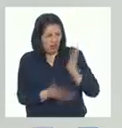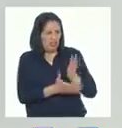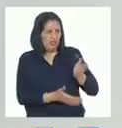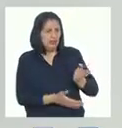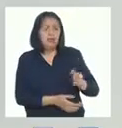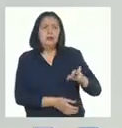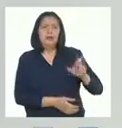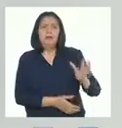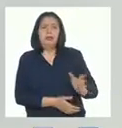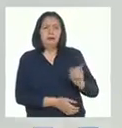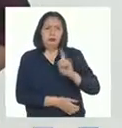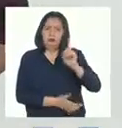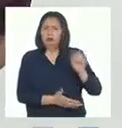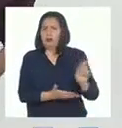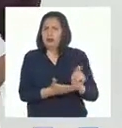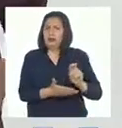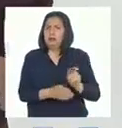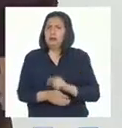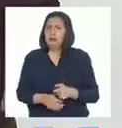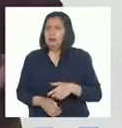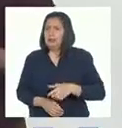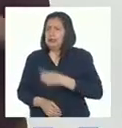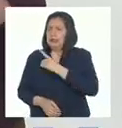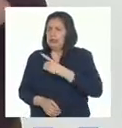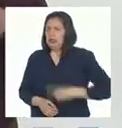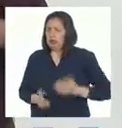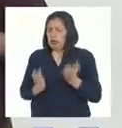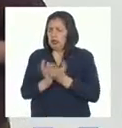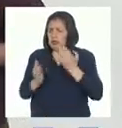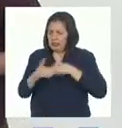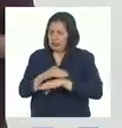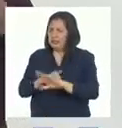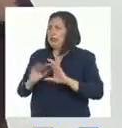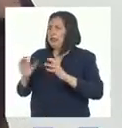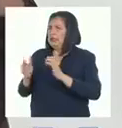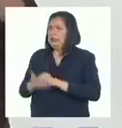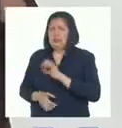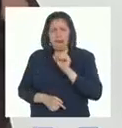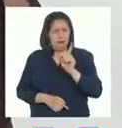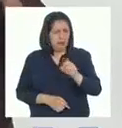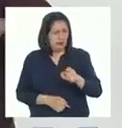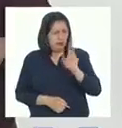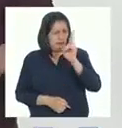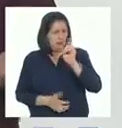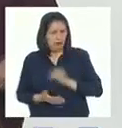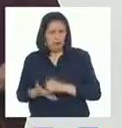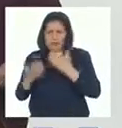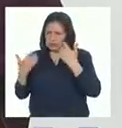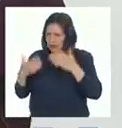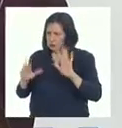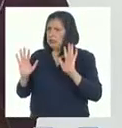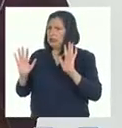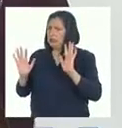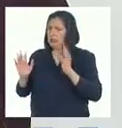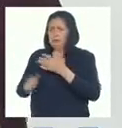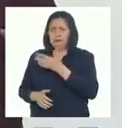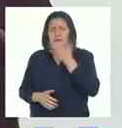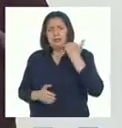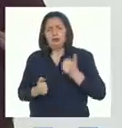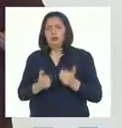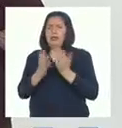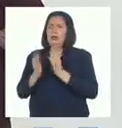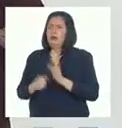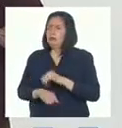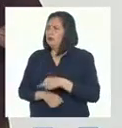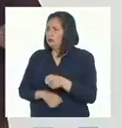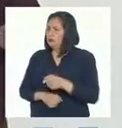Paco Yunque por no cumplir con su tarea. El director del colegio ingresa al salón de clases y le pregunta al profesor si ya tiene al mejor alumno del